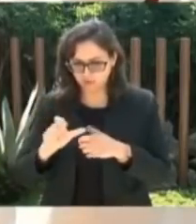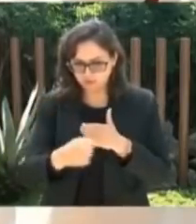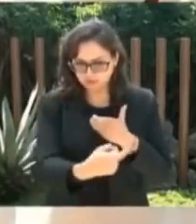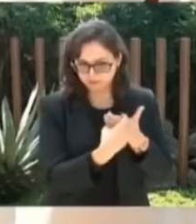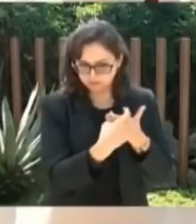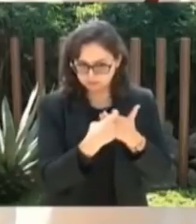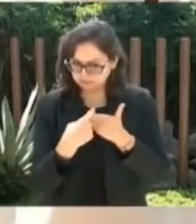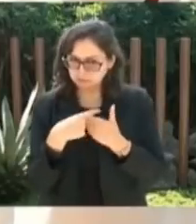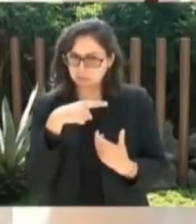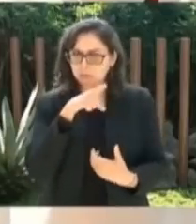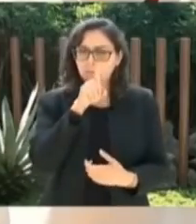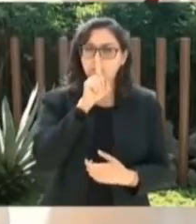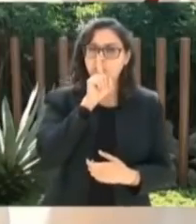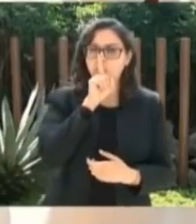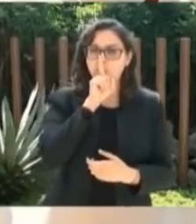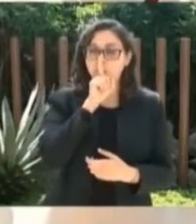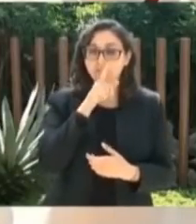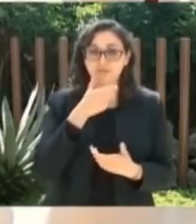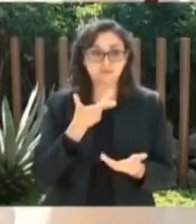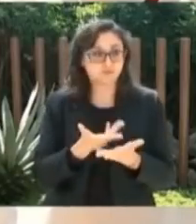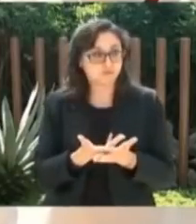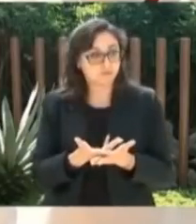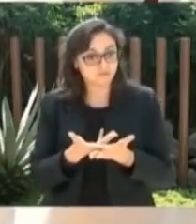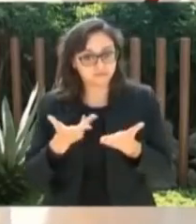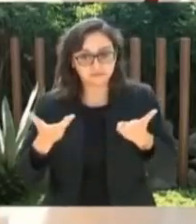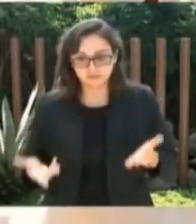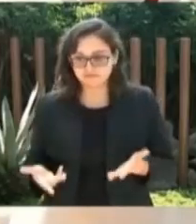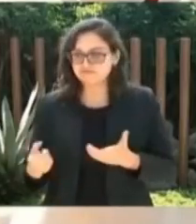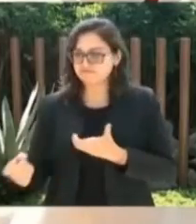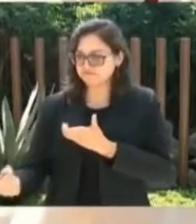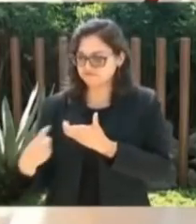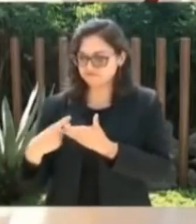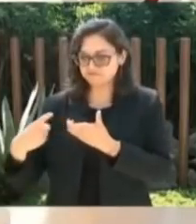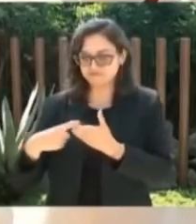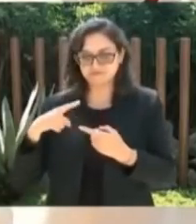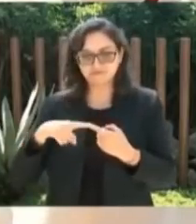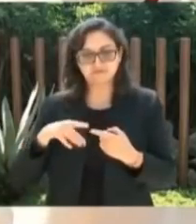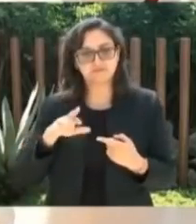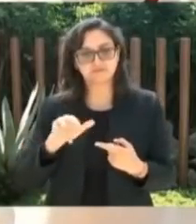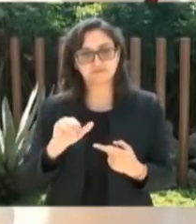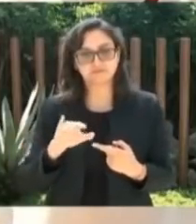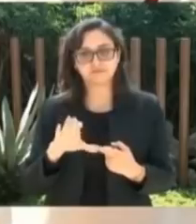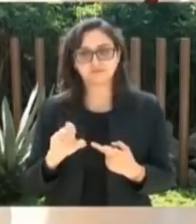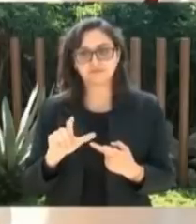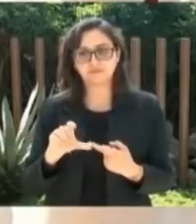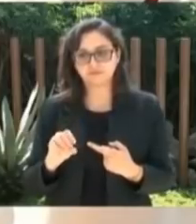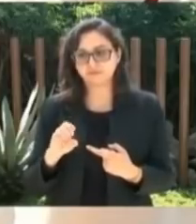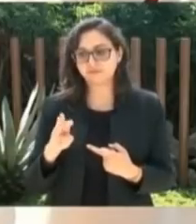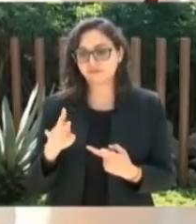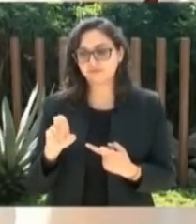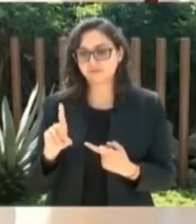muy claves. Marcelo Ebrard, secretario de Relaciones Exteriores,